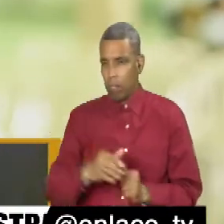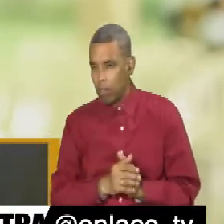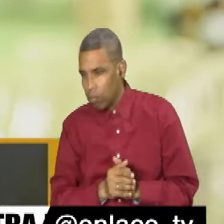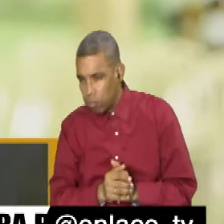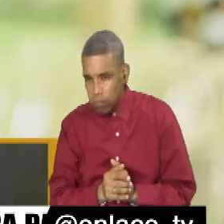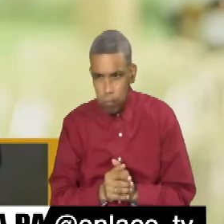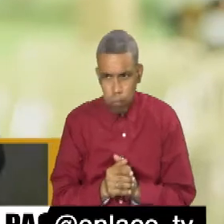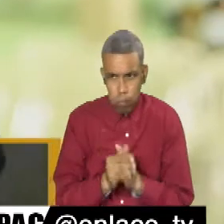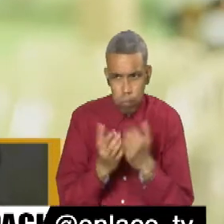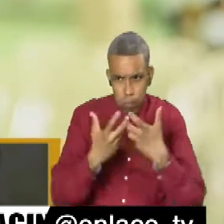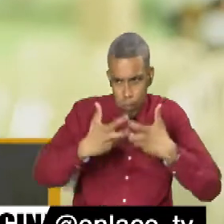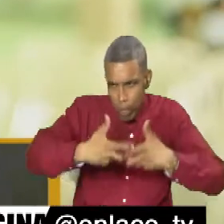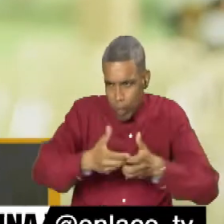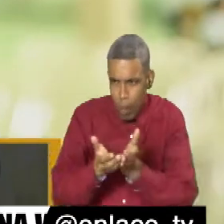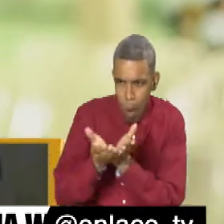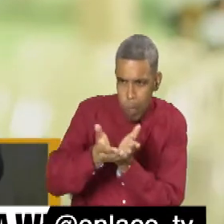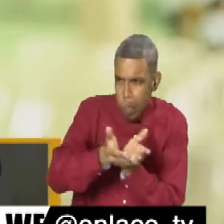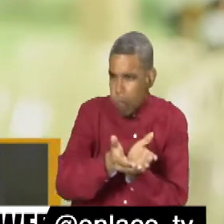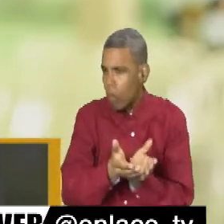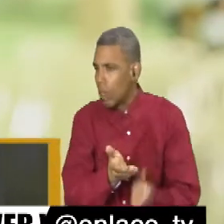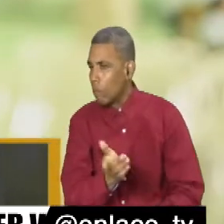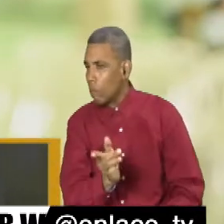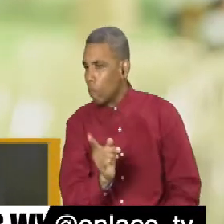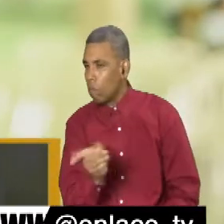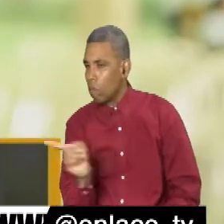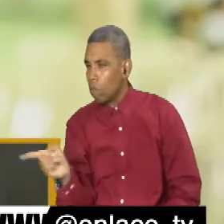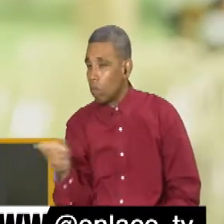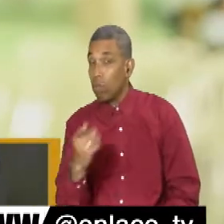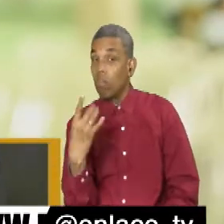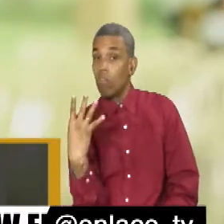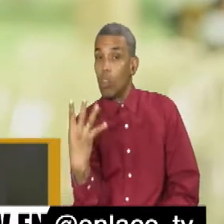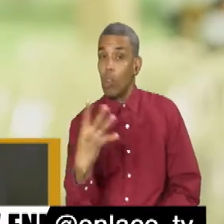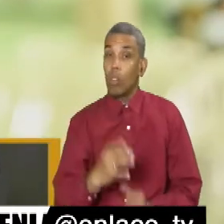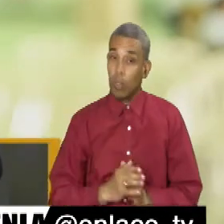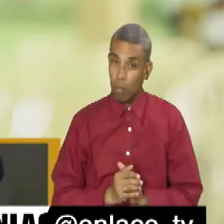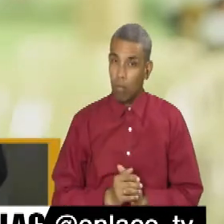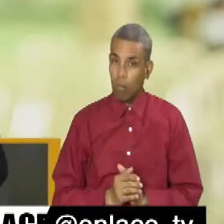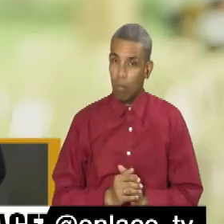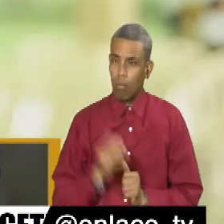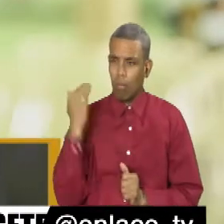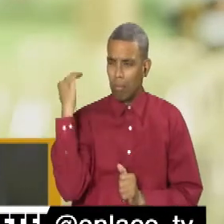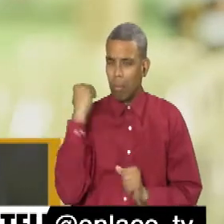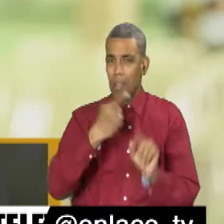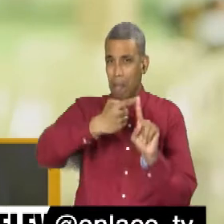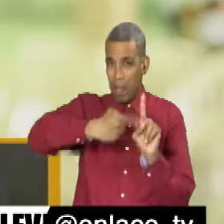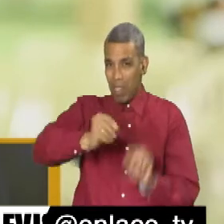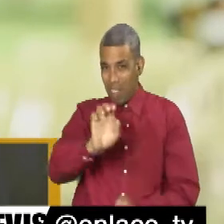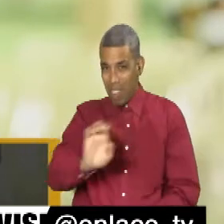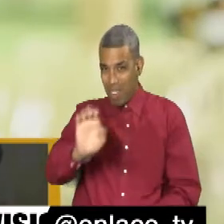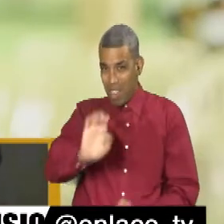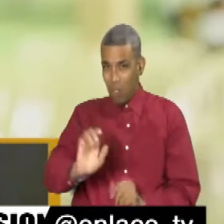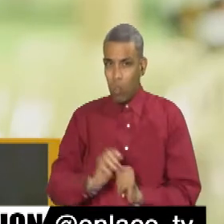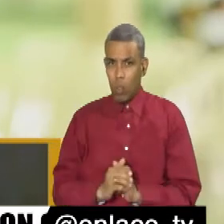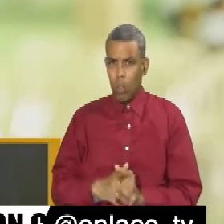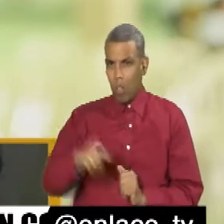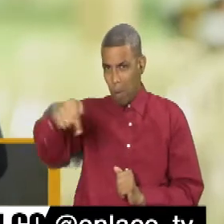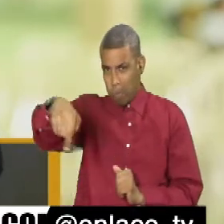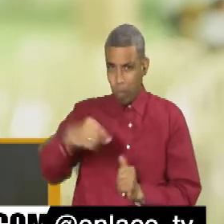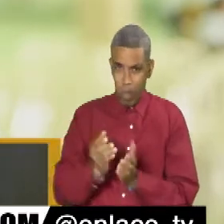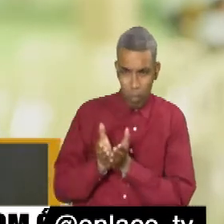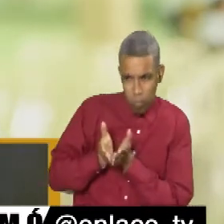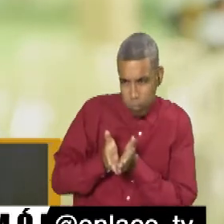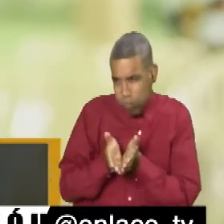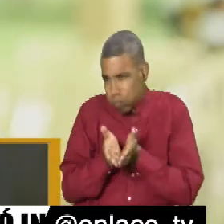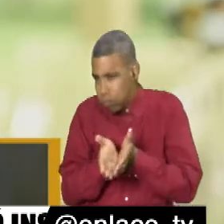4 o 5 empresas de transporte que vienen prestando los servicios. Incluso una de ellas en el mes de enero sufrió un incidente que por fortuna